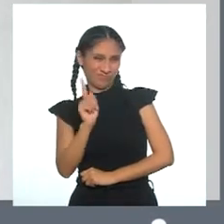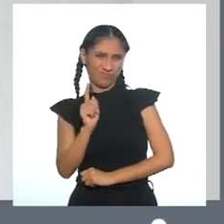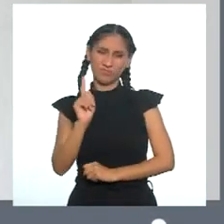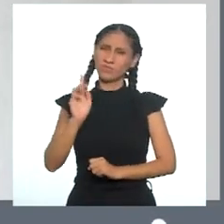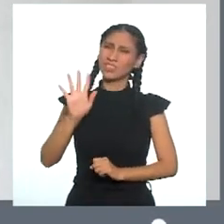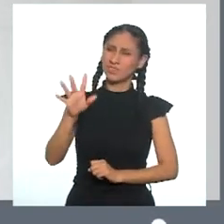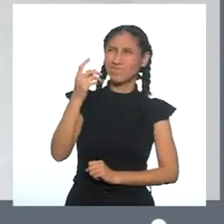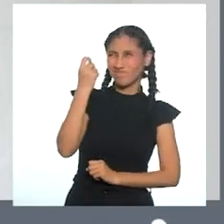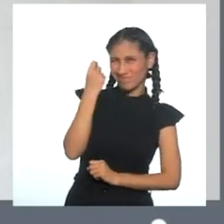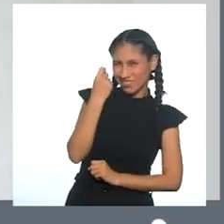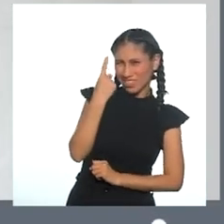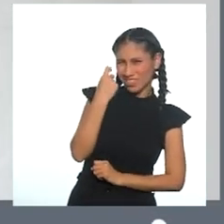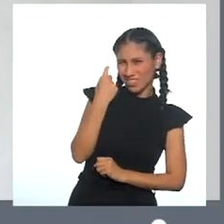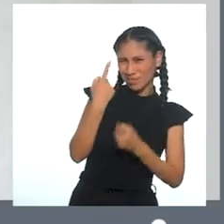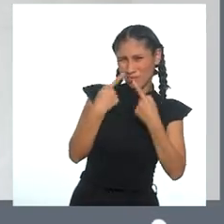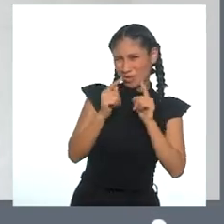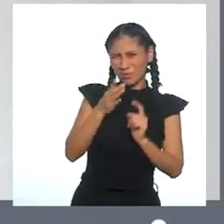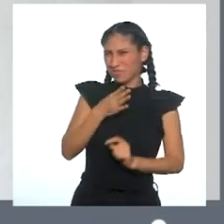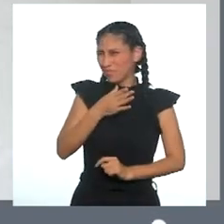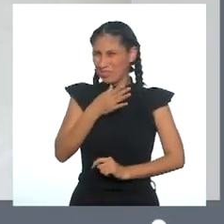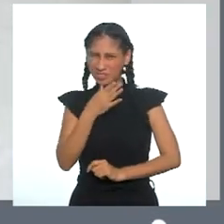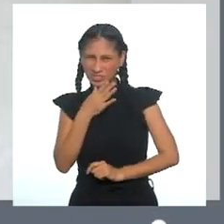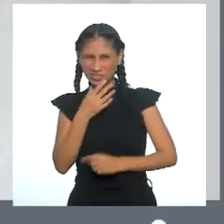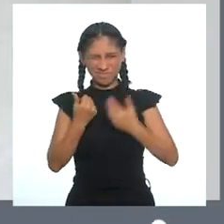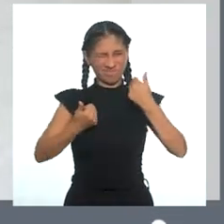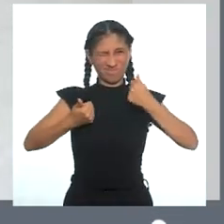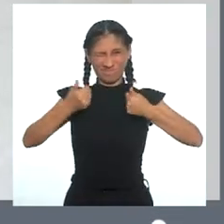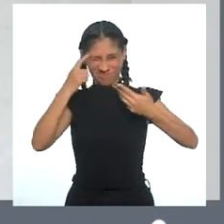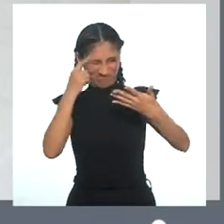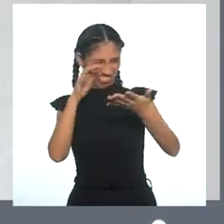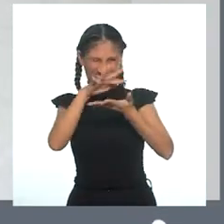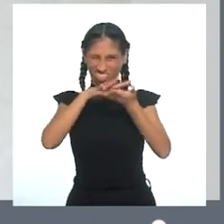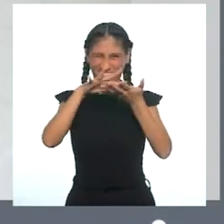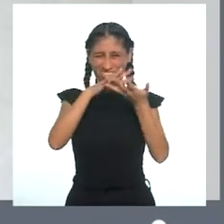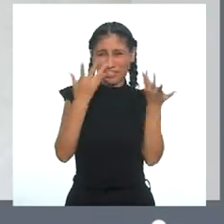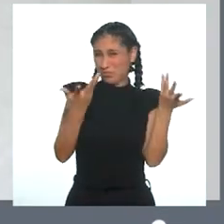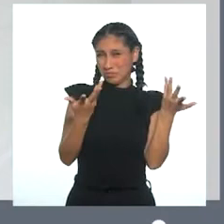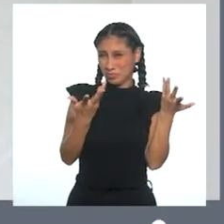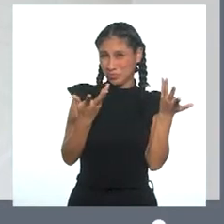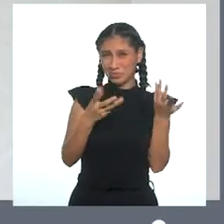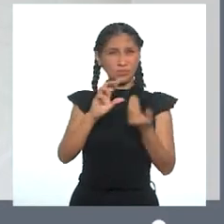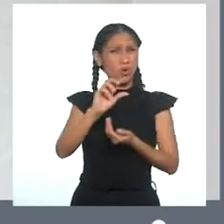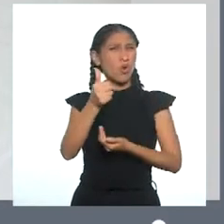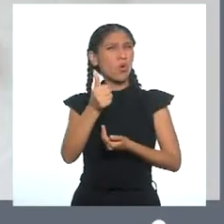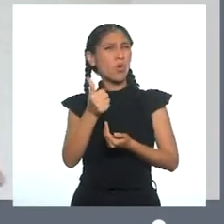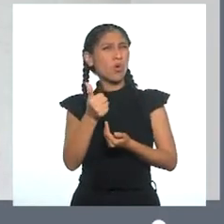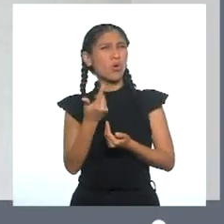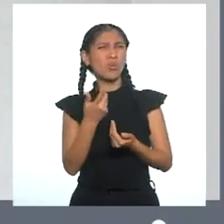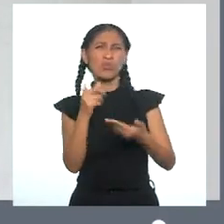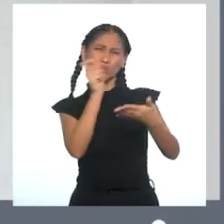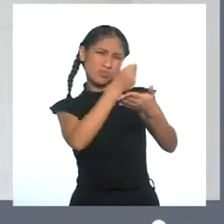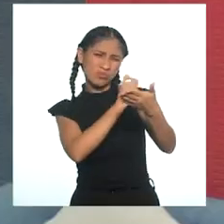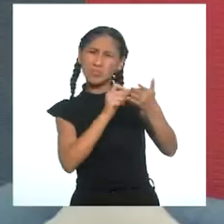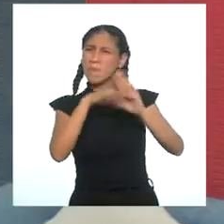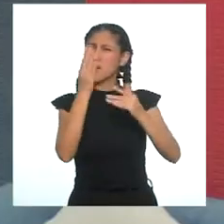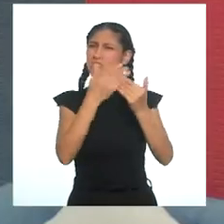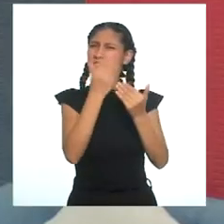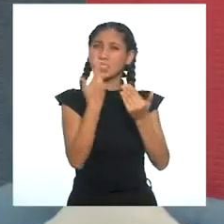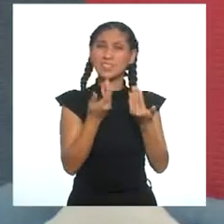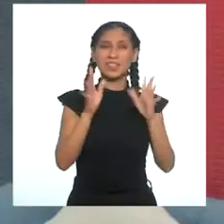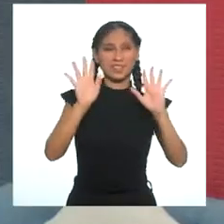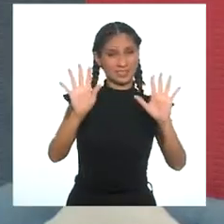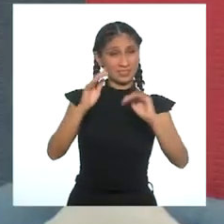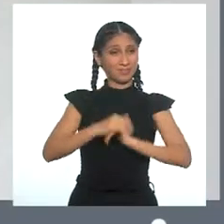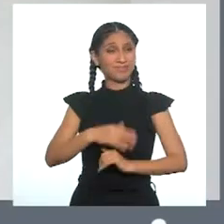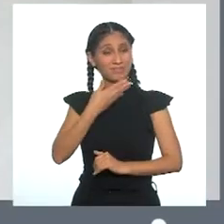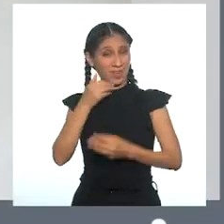Te entendí, pero no sé, me pareció un poco enredado. ¿No hay otra forma más simple de resolverlo? Creo que al revés